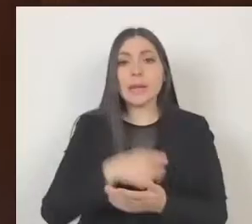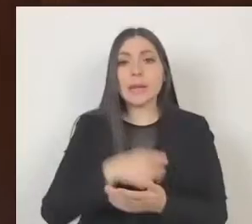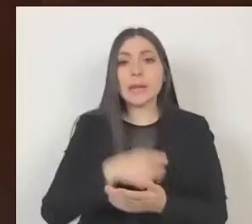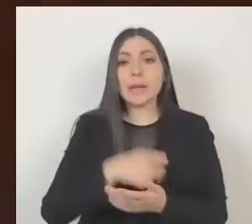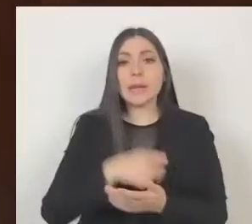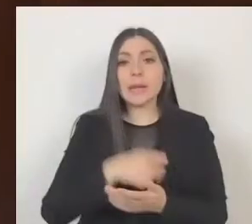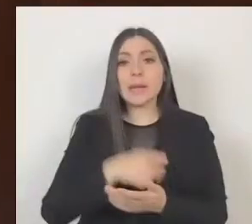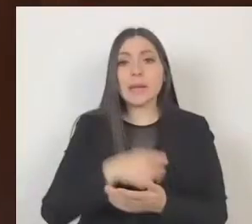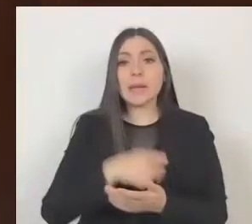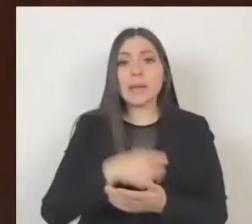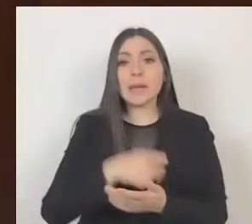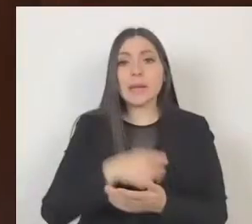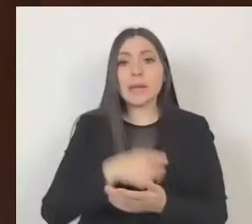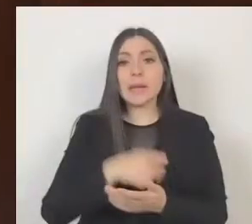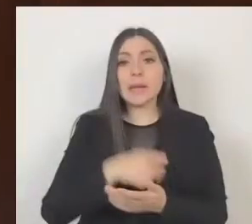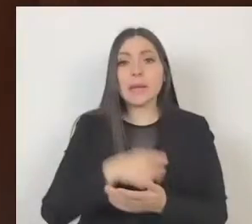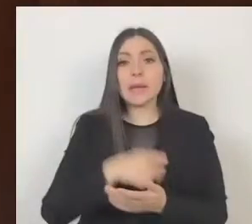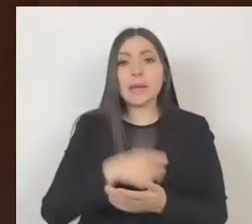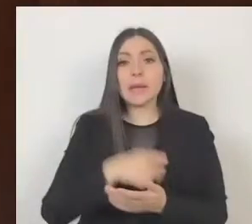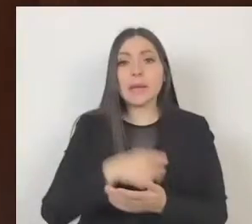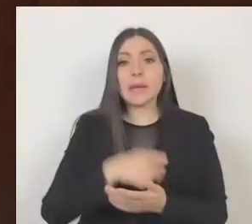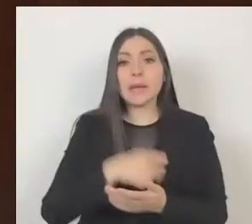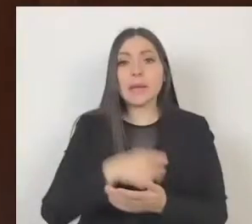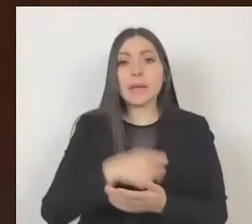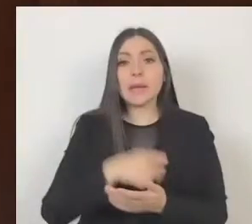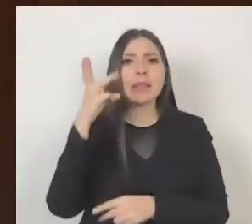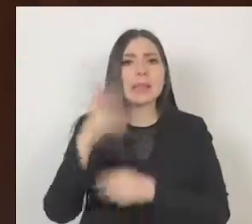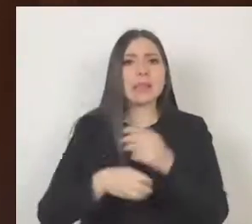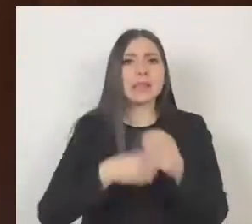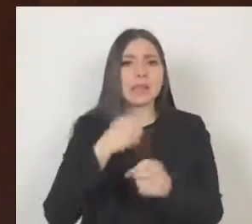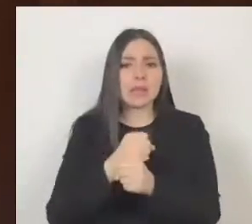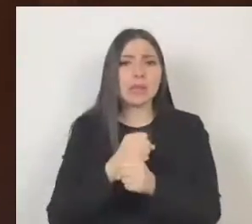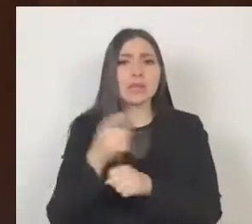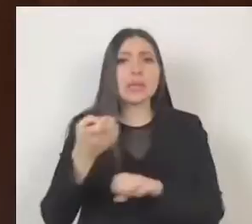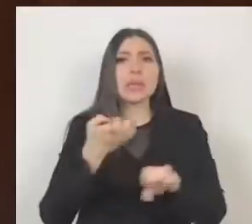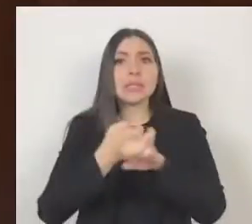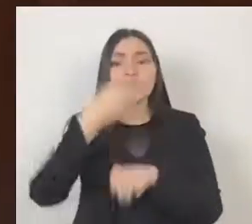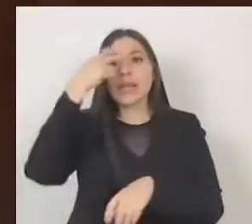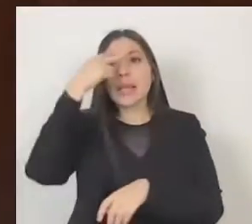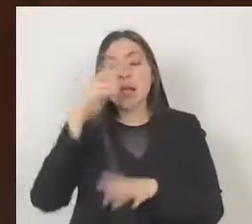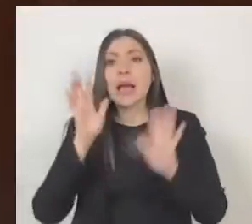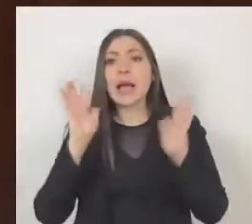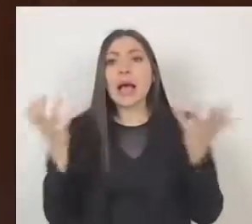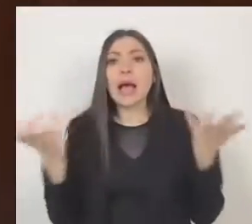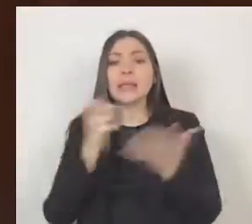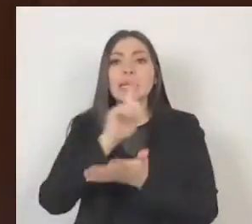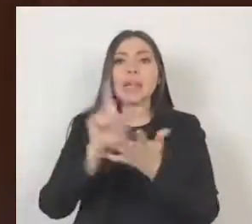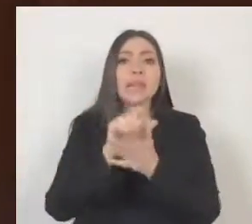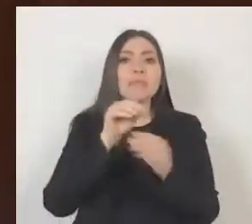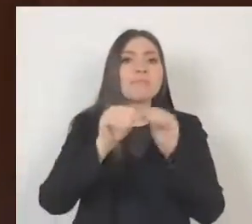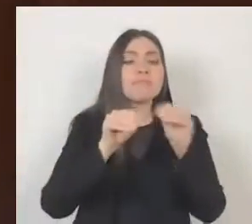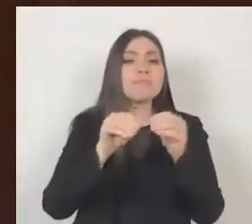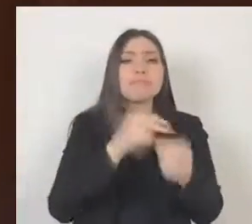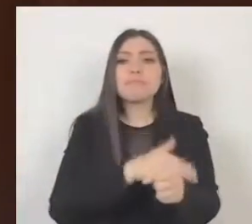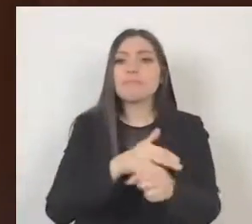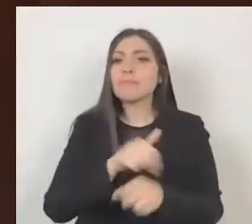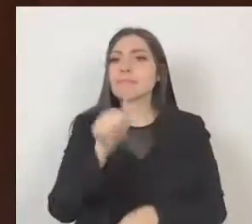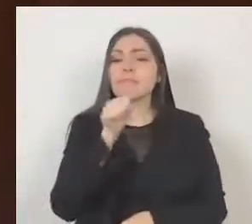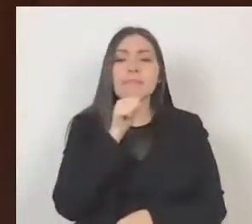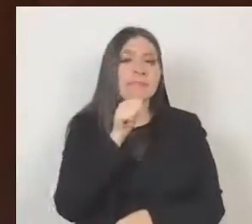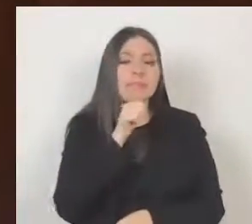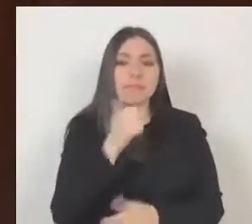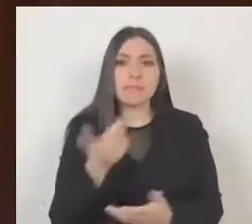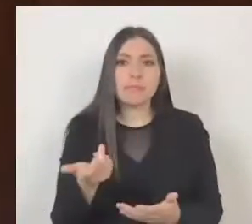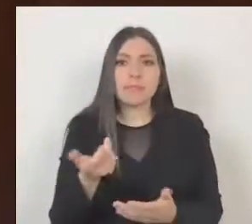han transcurrido ya casi 3 años sin que el Estado de México haya legislado al respecto. En consecuencia,